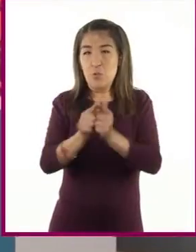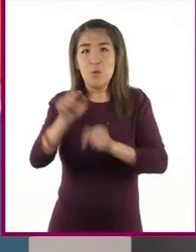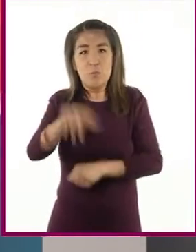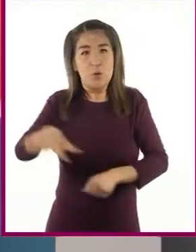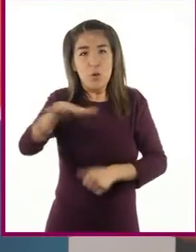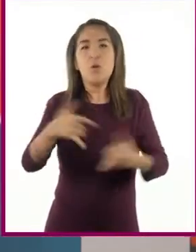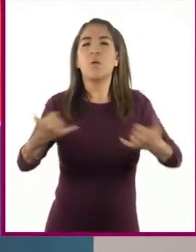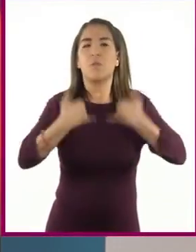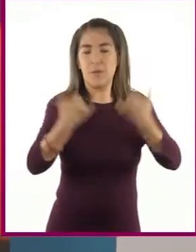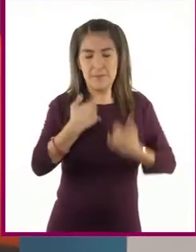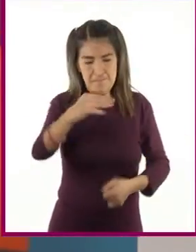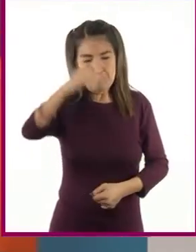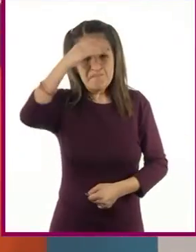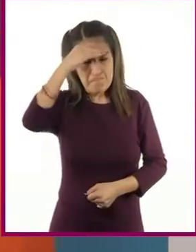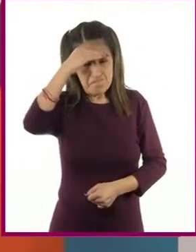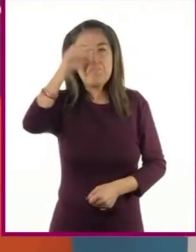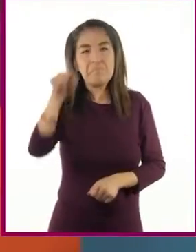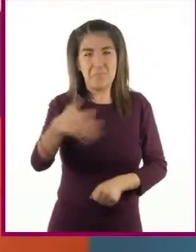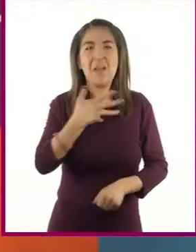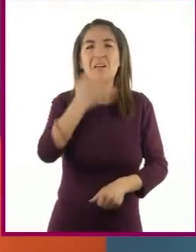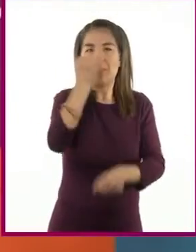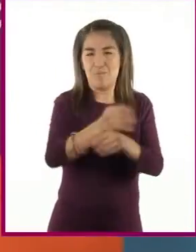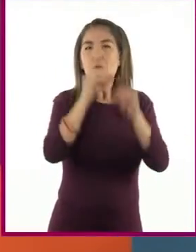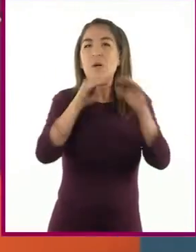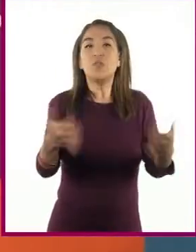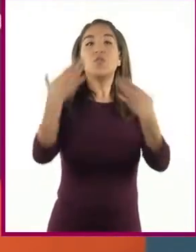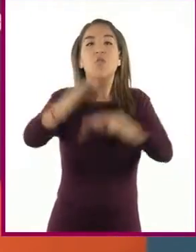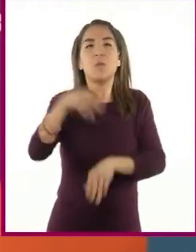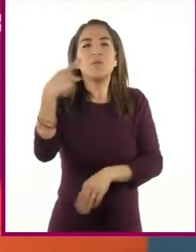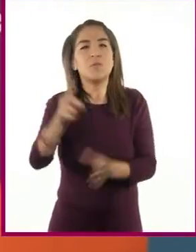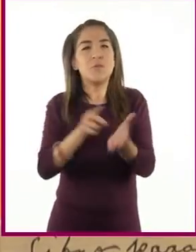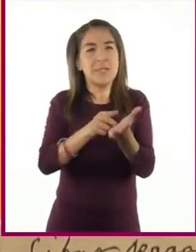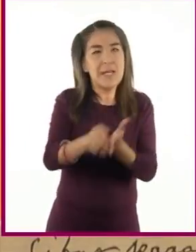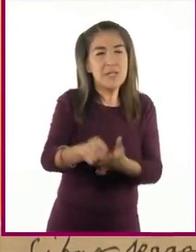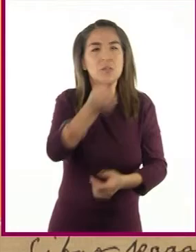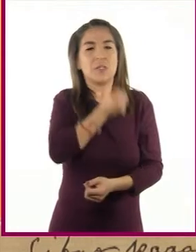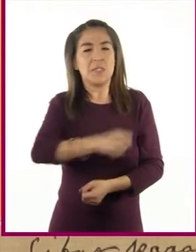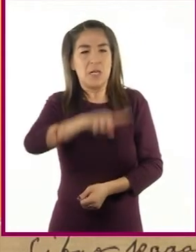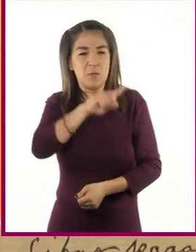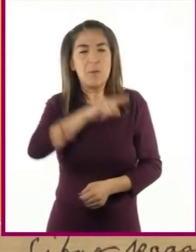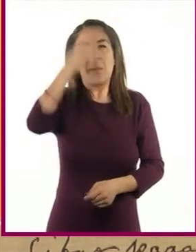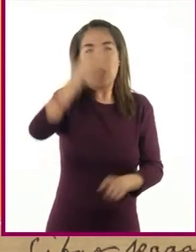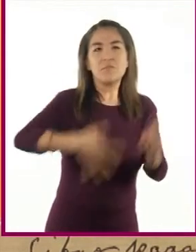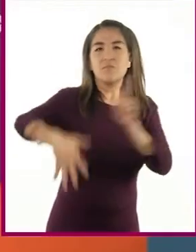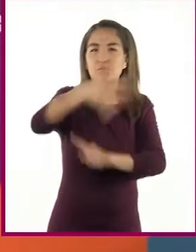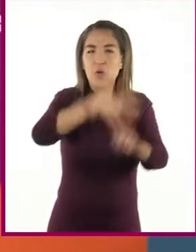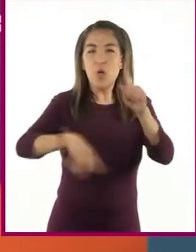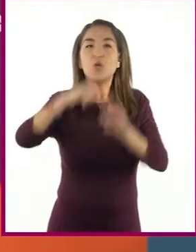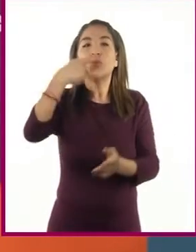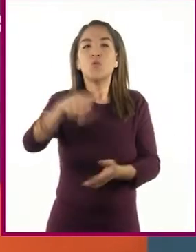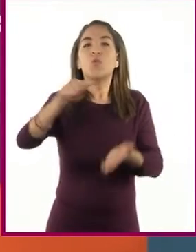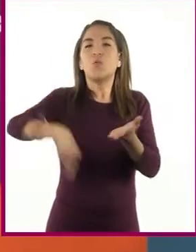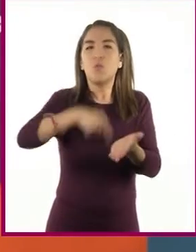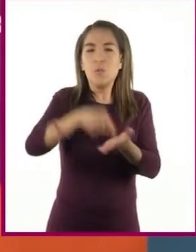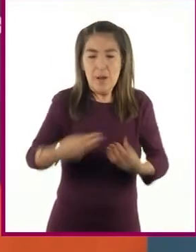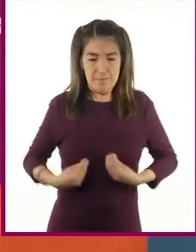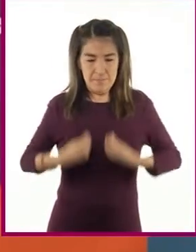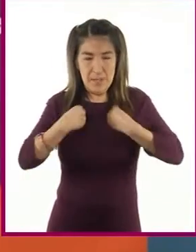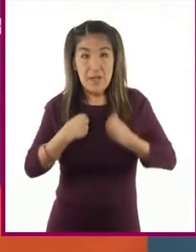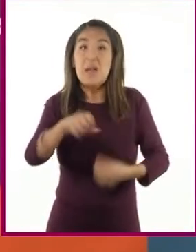está consciente e informado sobre su derecho a la salud y bienestar de sus comunidades y,